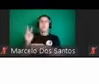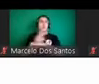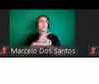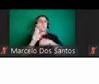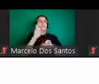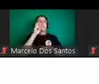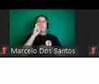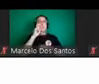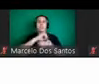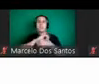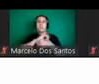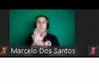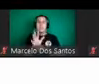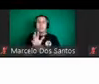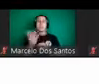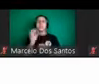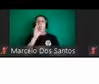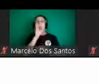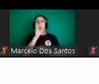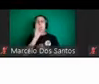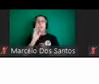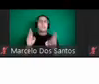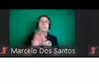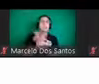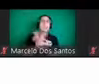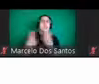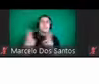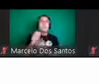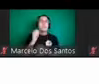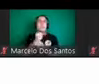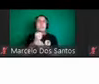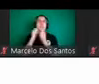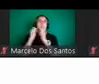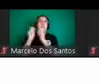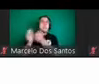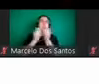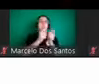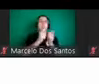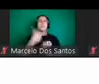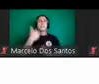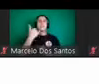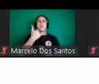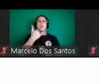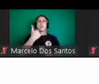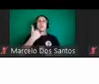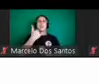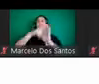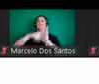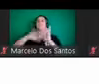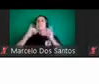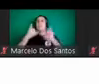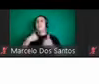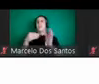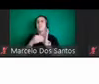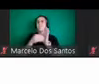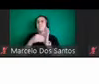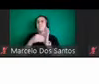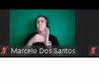a la ejecución de las tareas de las instituciones públicas por parte de las personas.